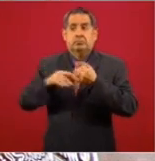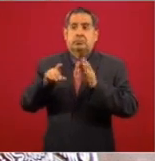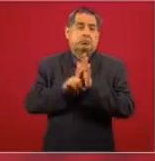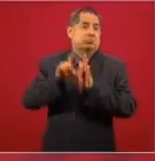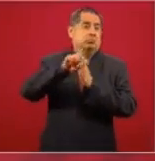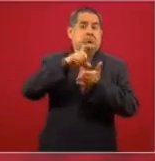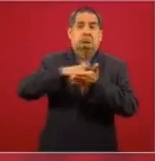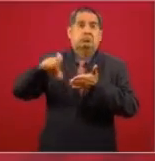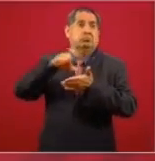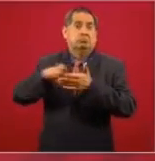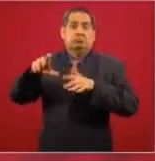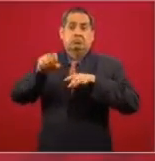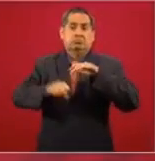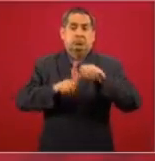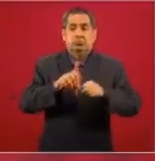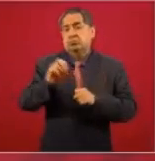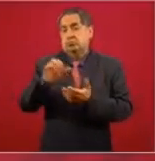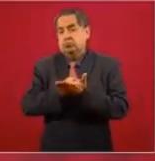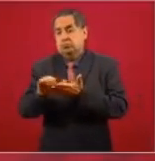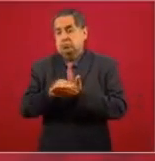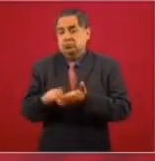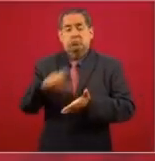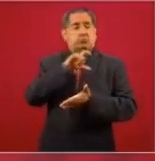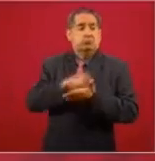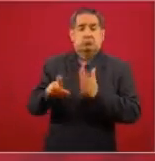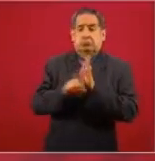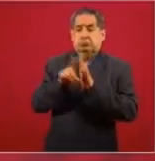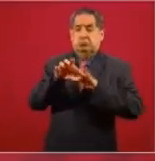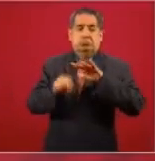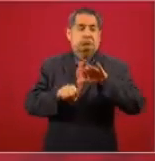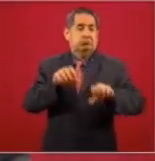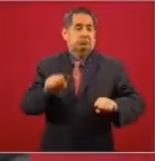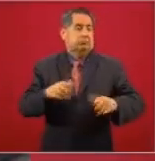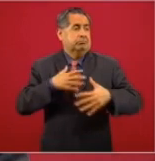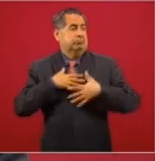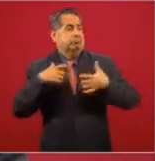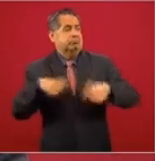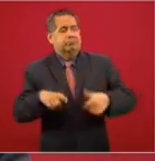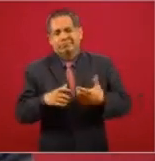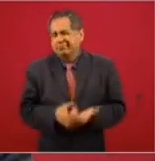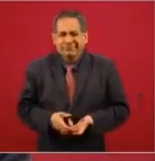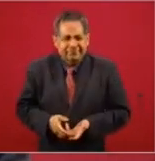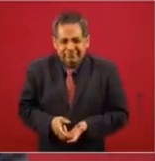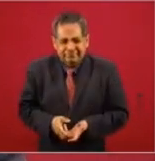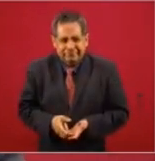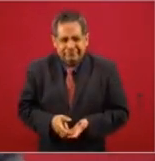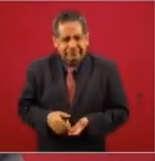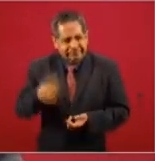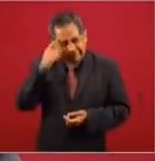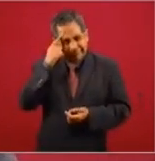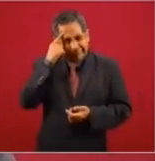Miami o hasta Nueva York. O sea, sí. Entonces,